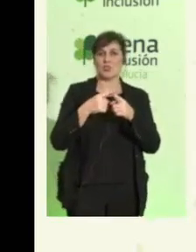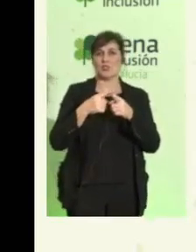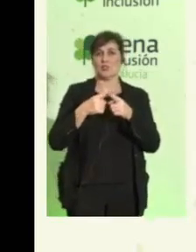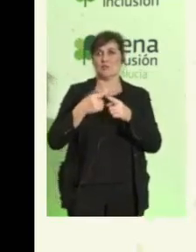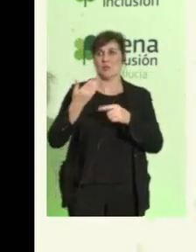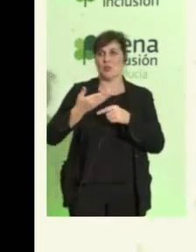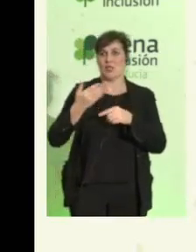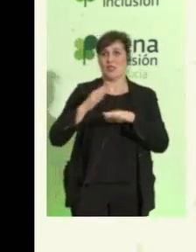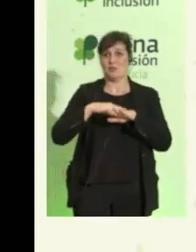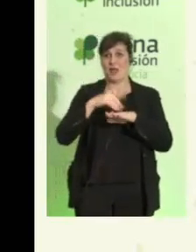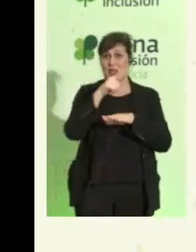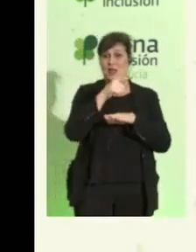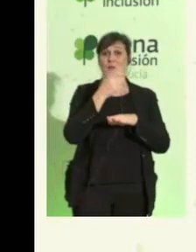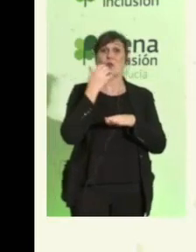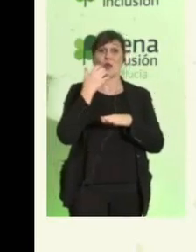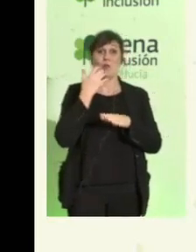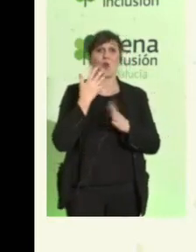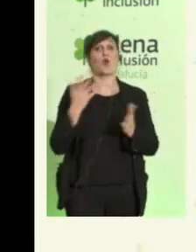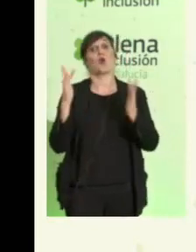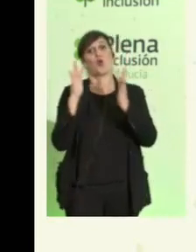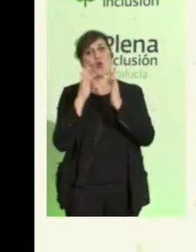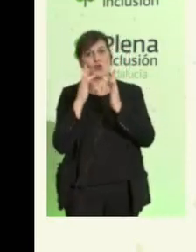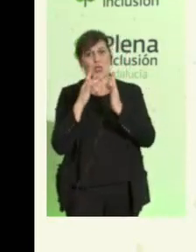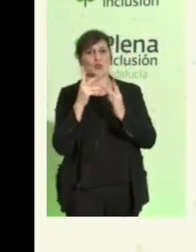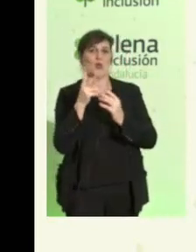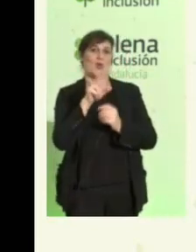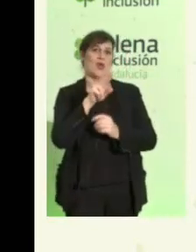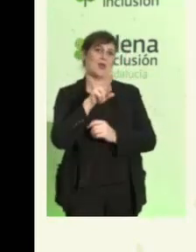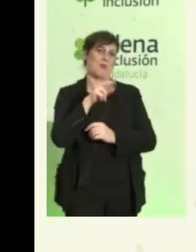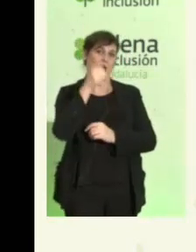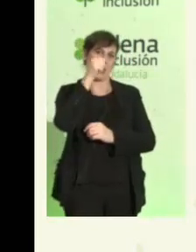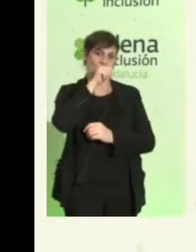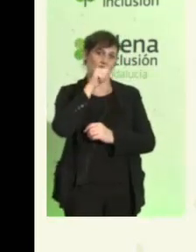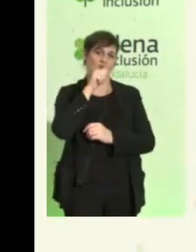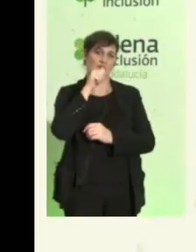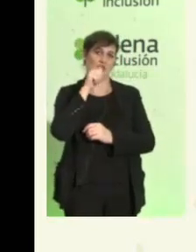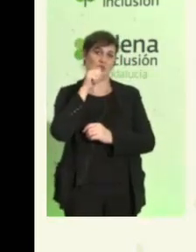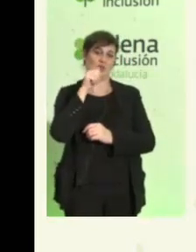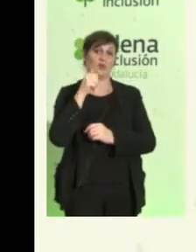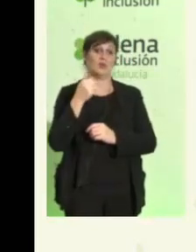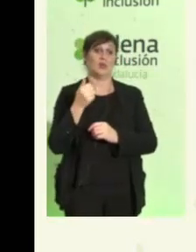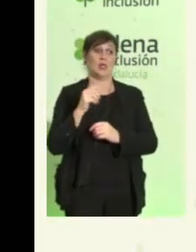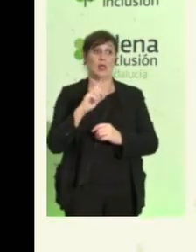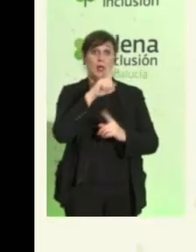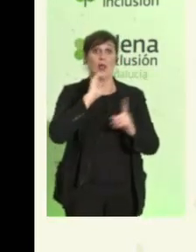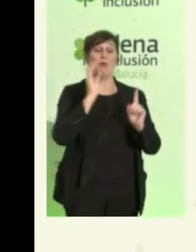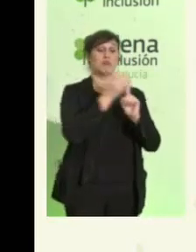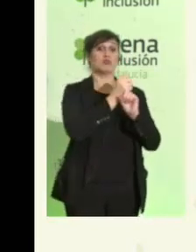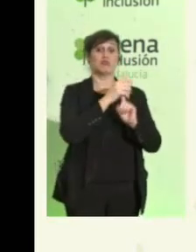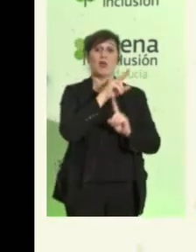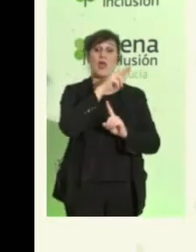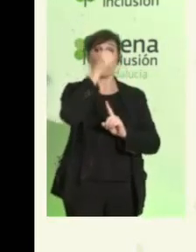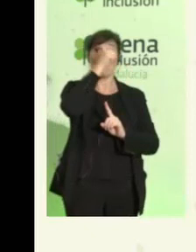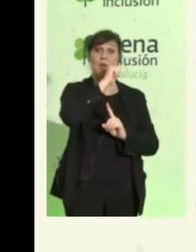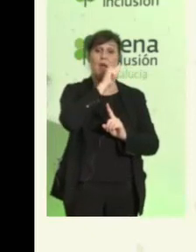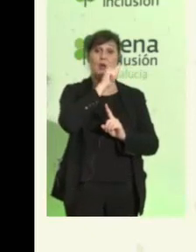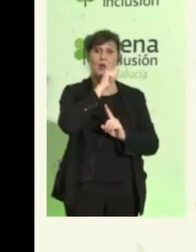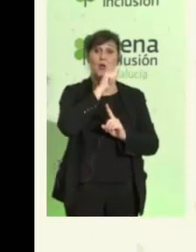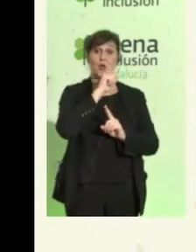a entrar en contacto con sus hermanos. Y encontró a su primer hermano, que vivía en Texas,